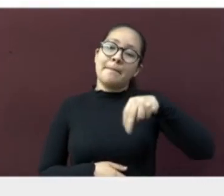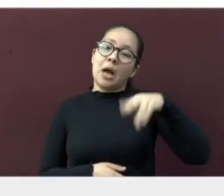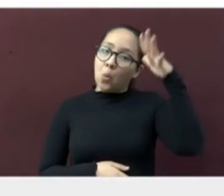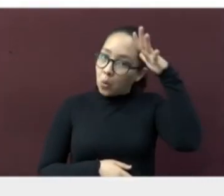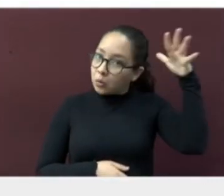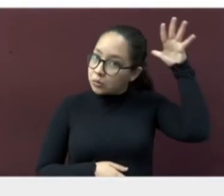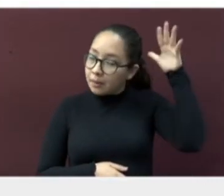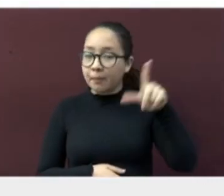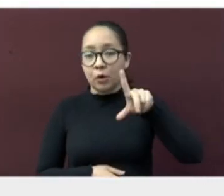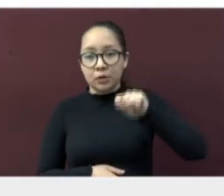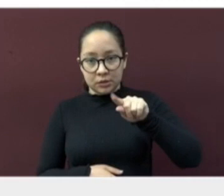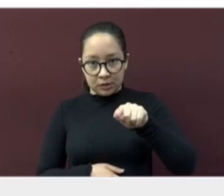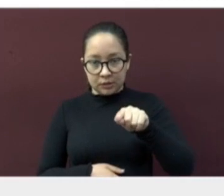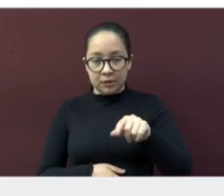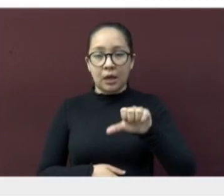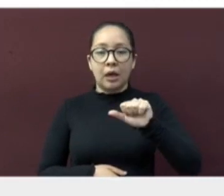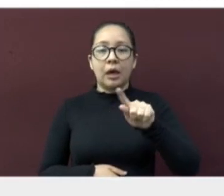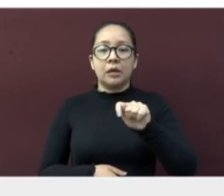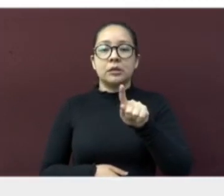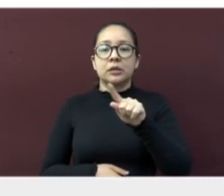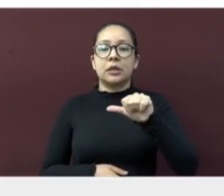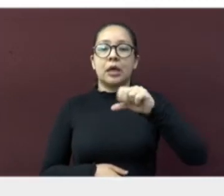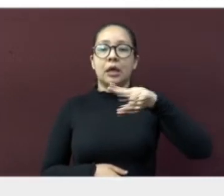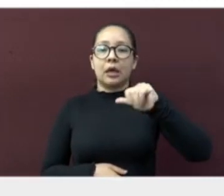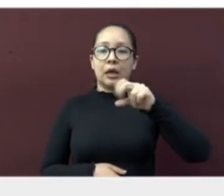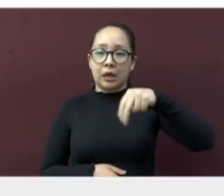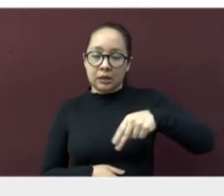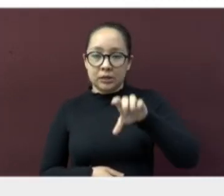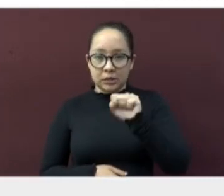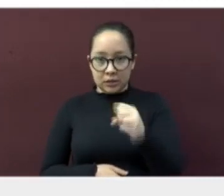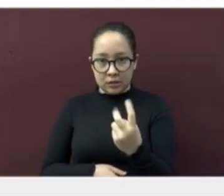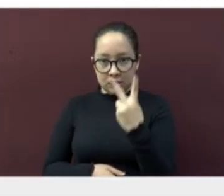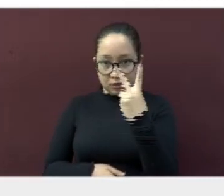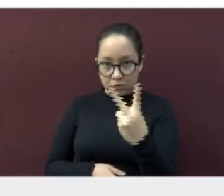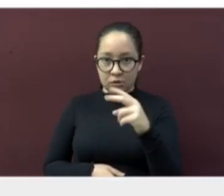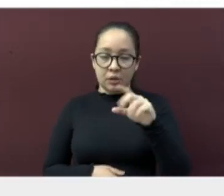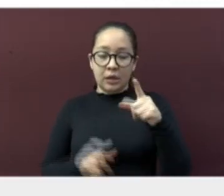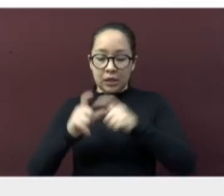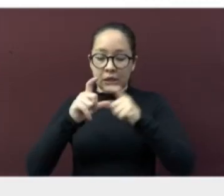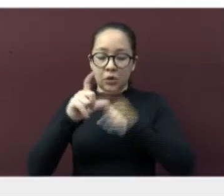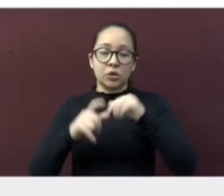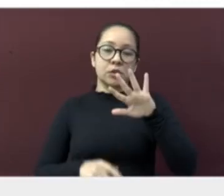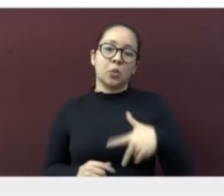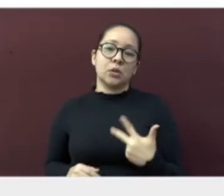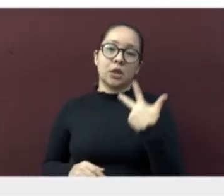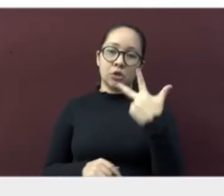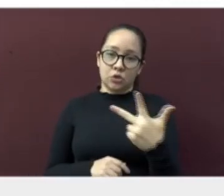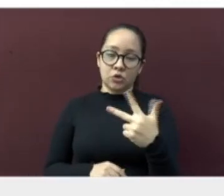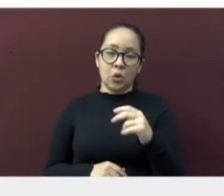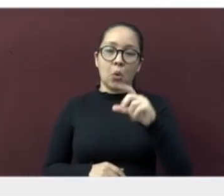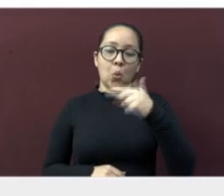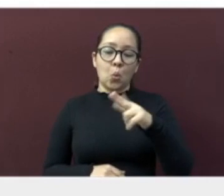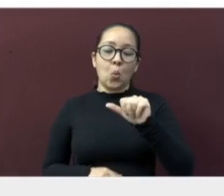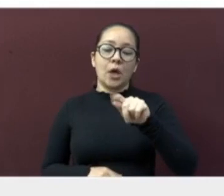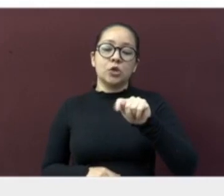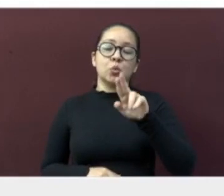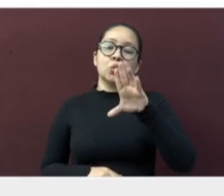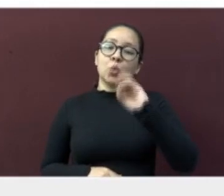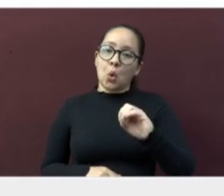setenta axa kahn con 62 chico 58 huatusco